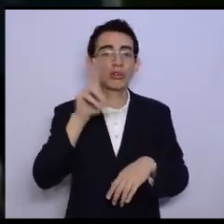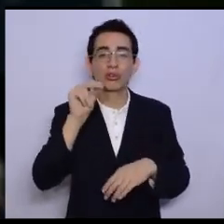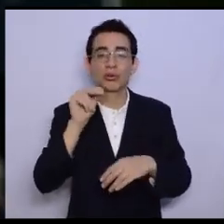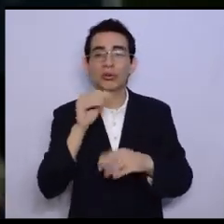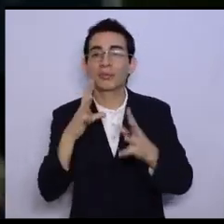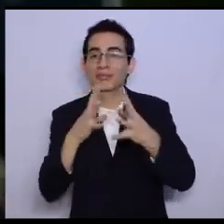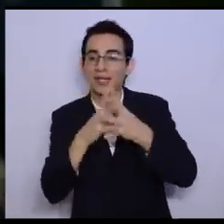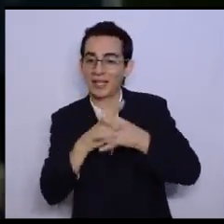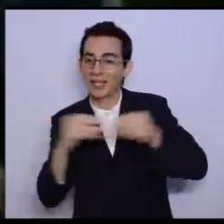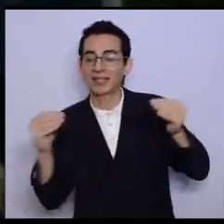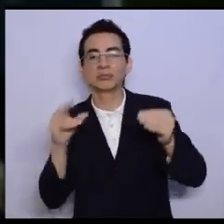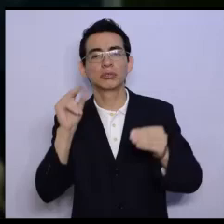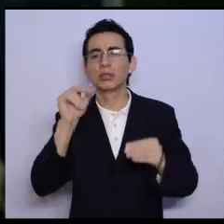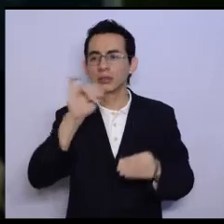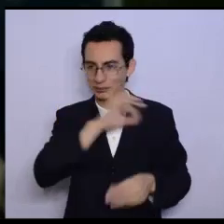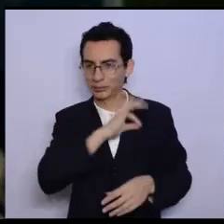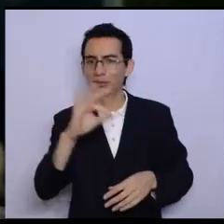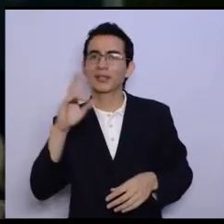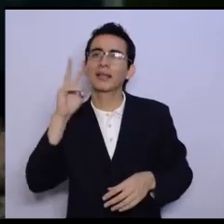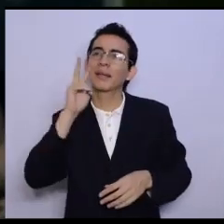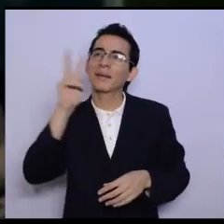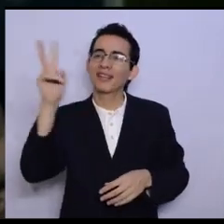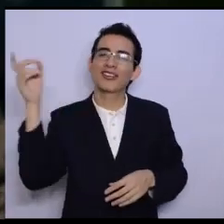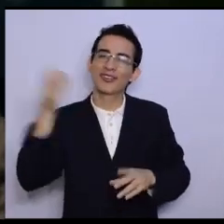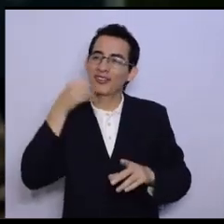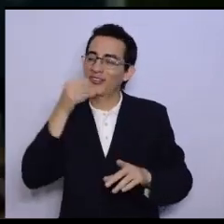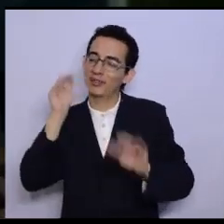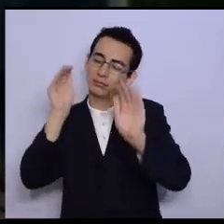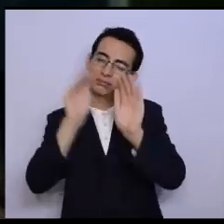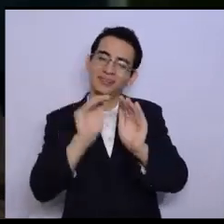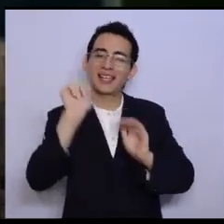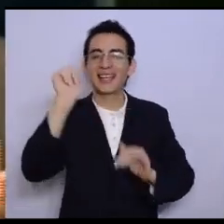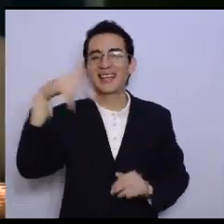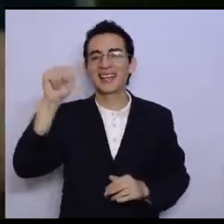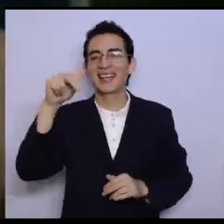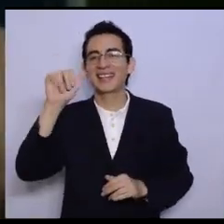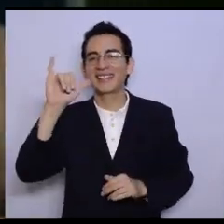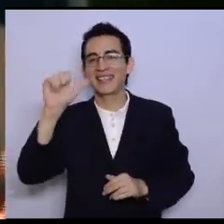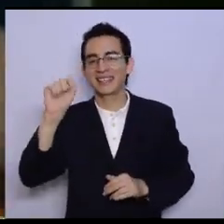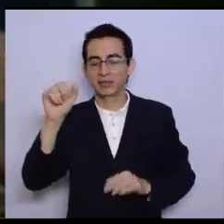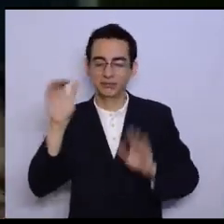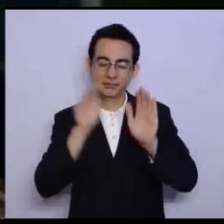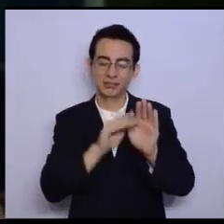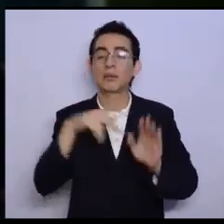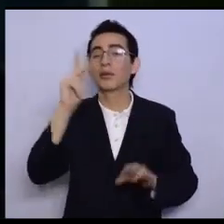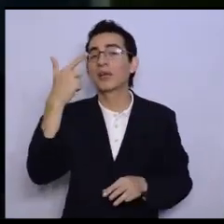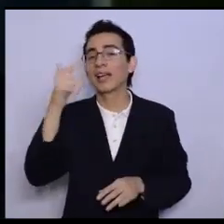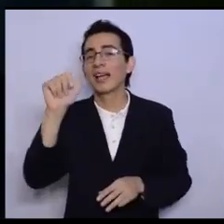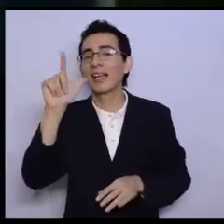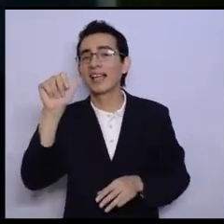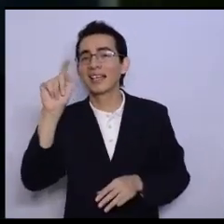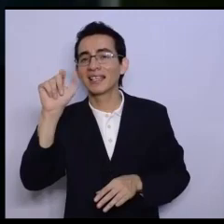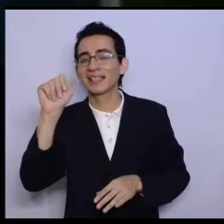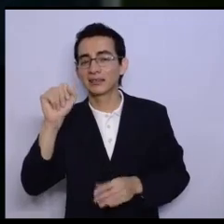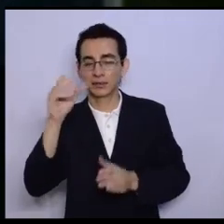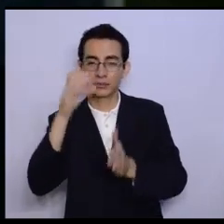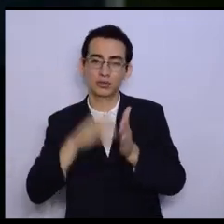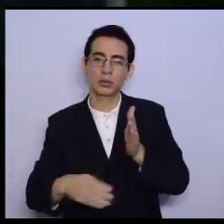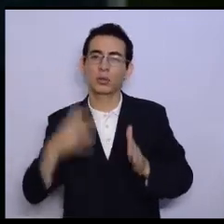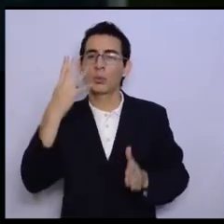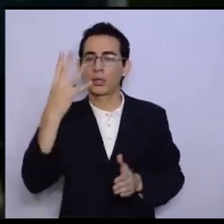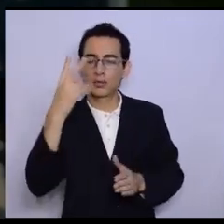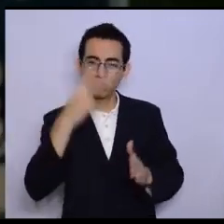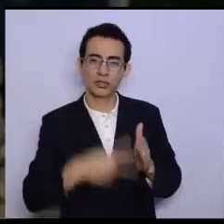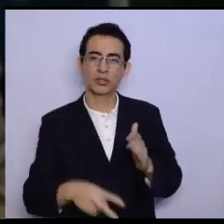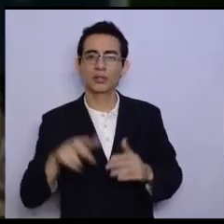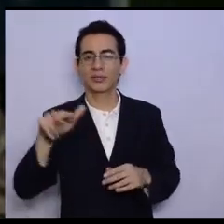la vista cuando Ananías oró por él. Pero en Gálatas, por ejemplo, Gálatas 4:13, no lo, bueno, si lo quieren buscar,